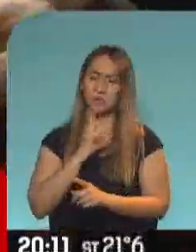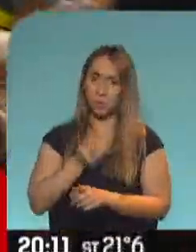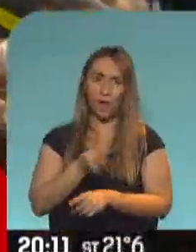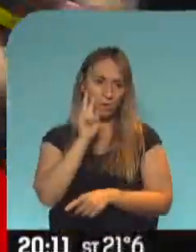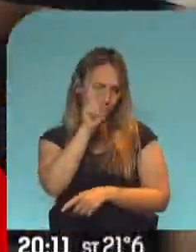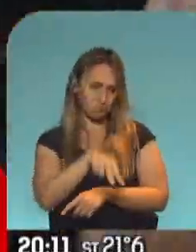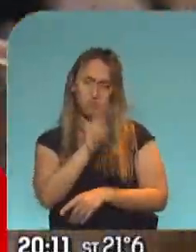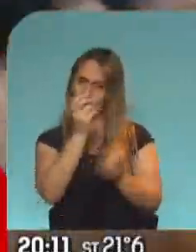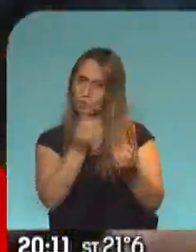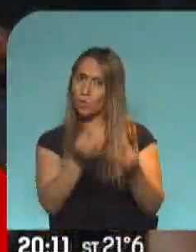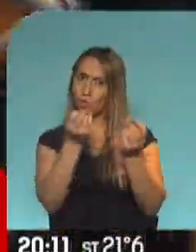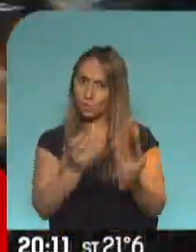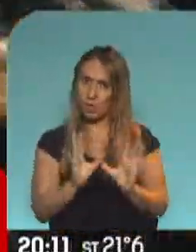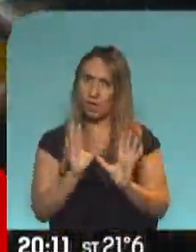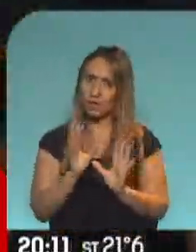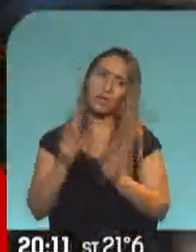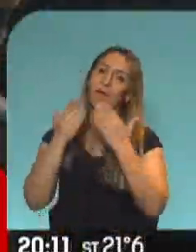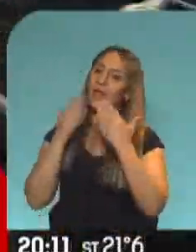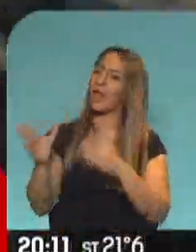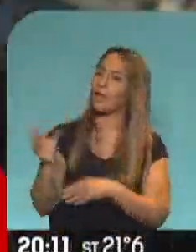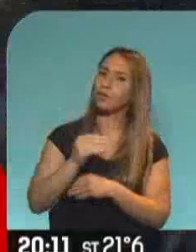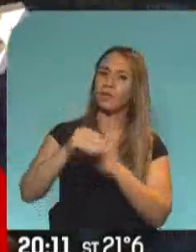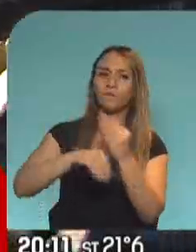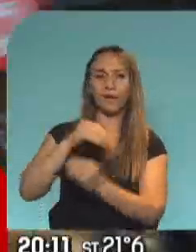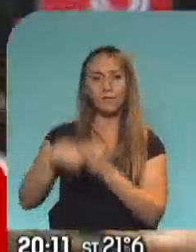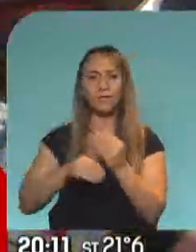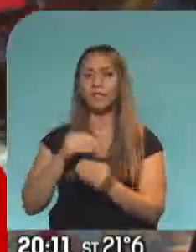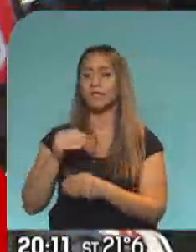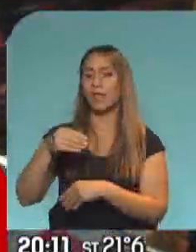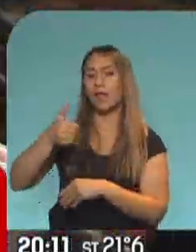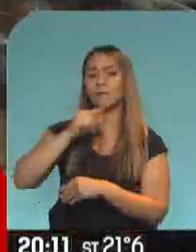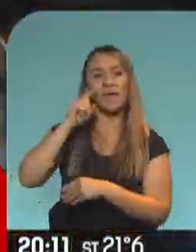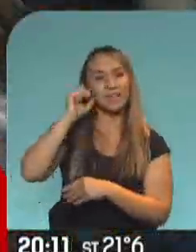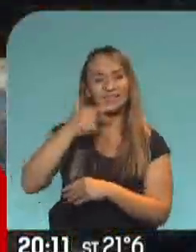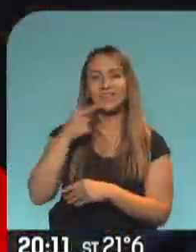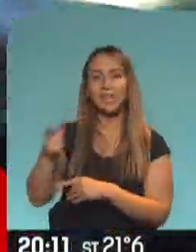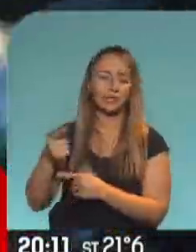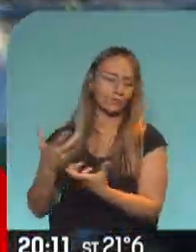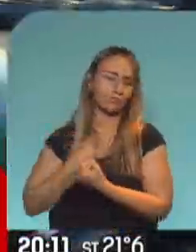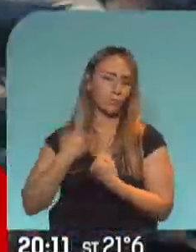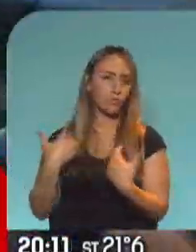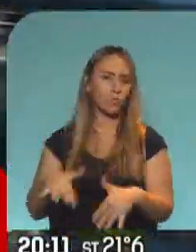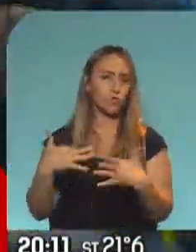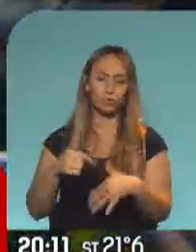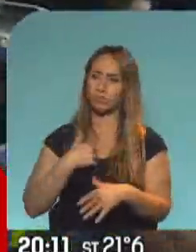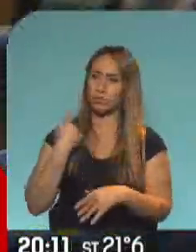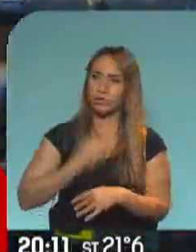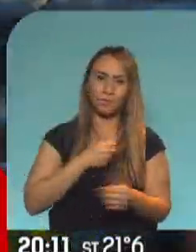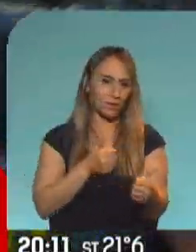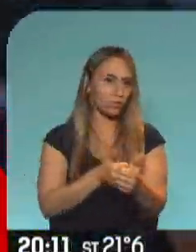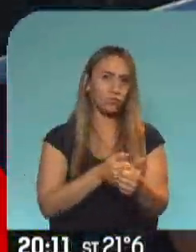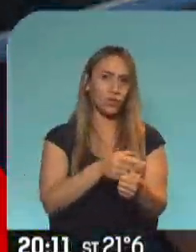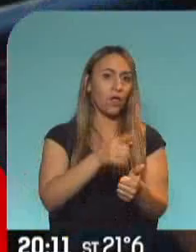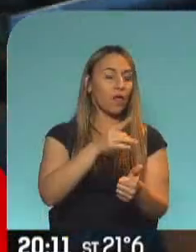también a la familia la tía maría moix la mejor son muchísimas y bueno yo siempre estoy al lado diego